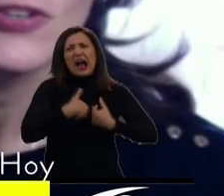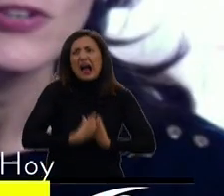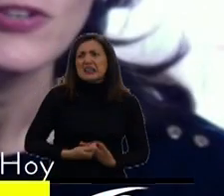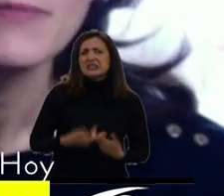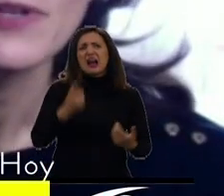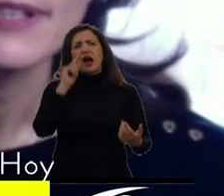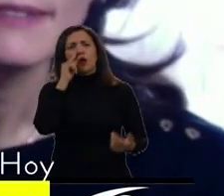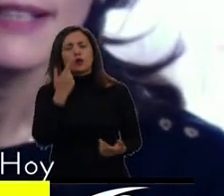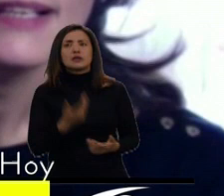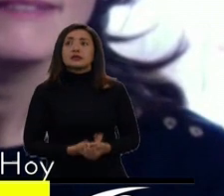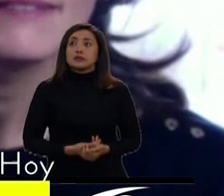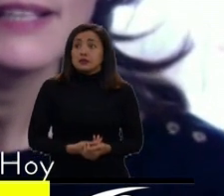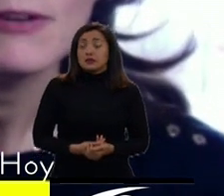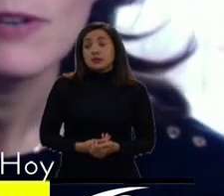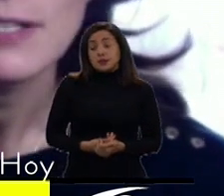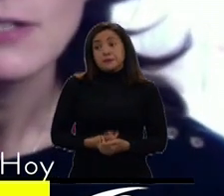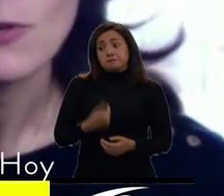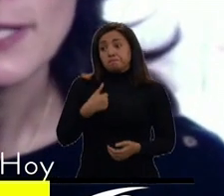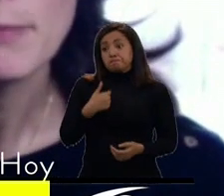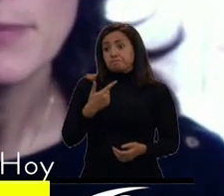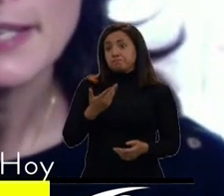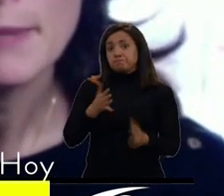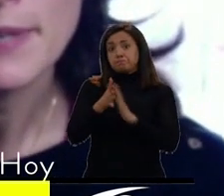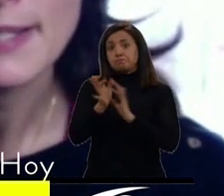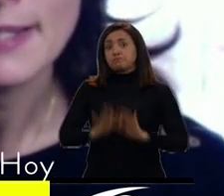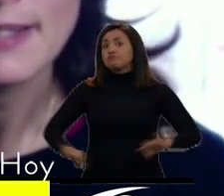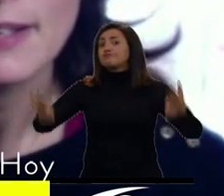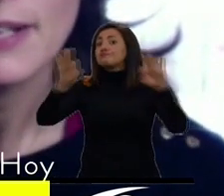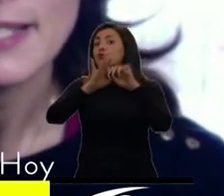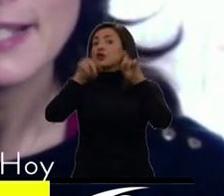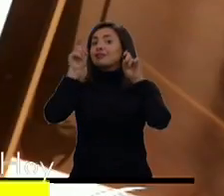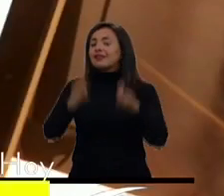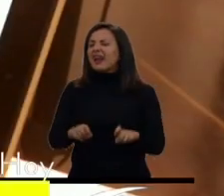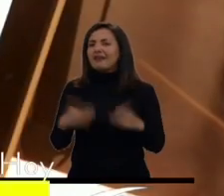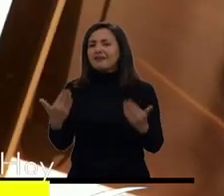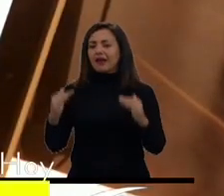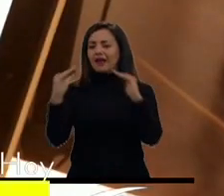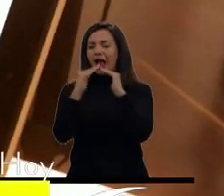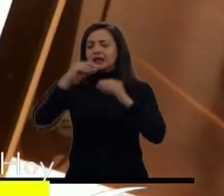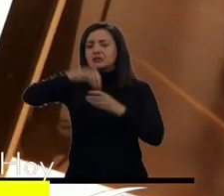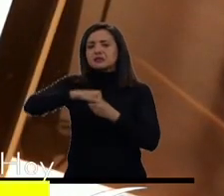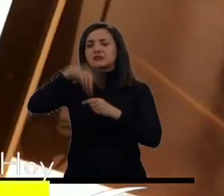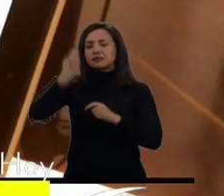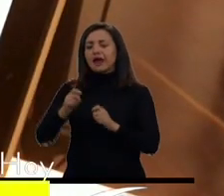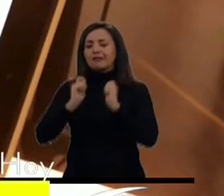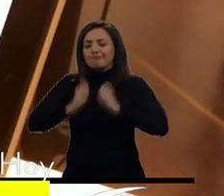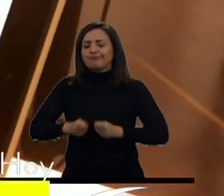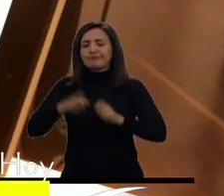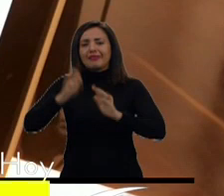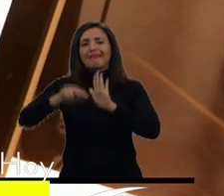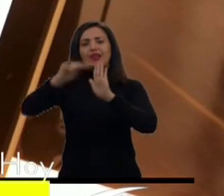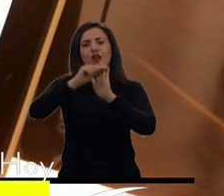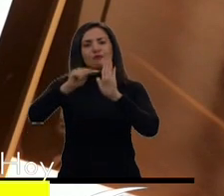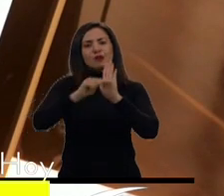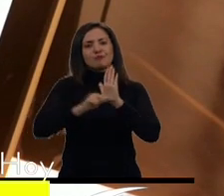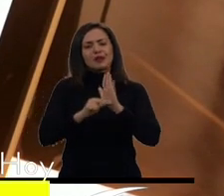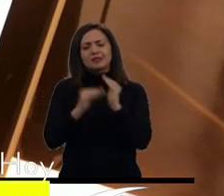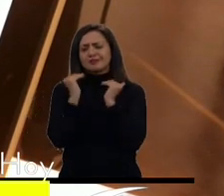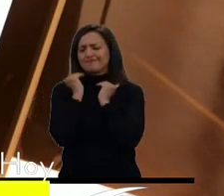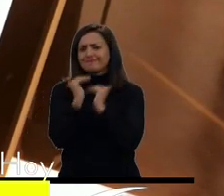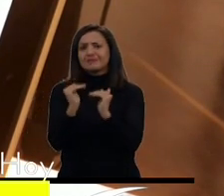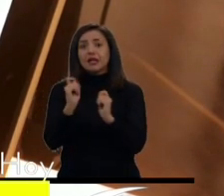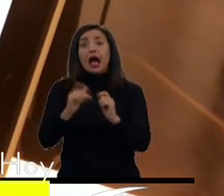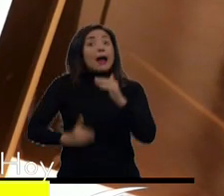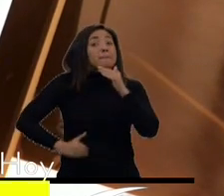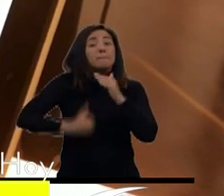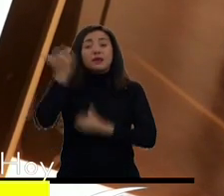aburridos? Yo creo que es importante tener unas normas mínimas en las casas. Al principio nos ha costado mucho llegar